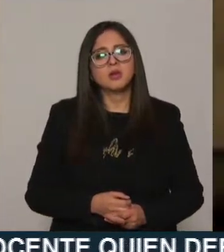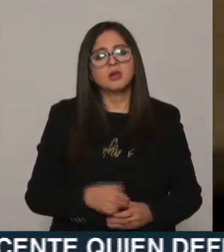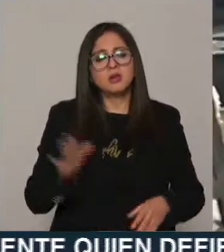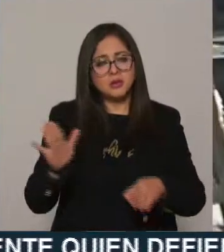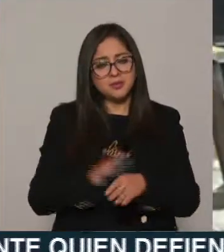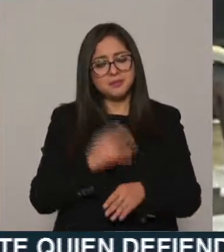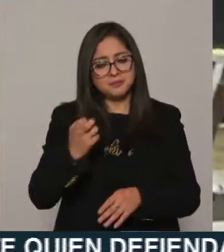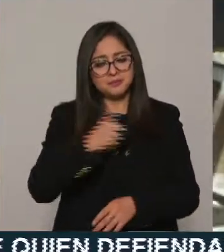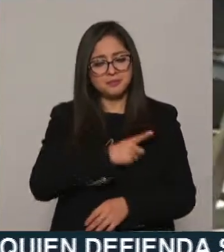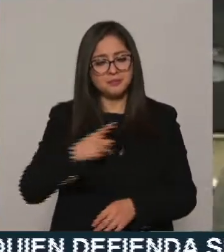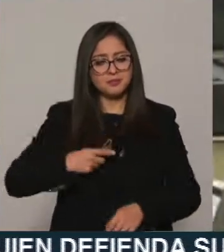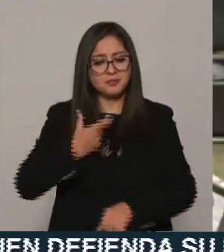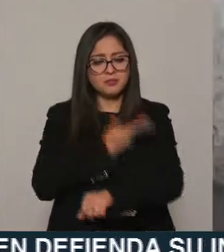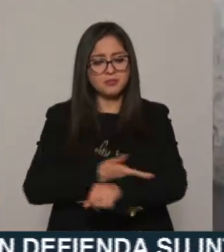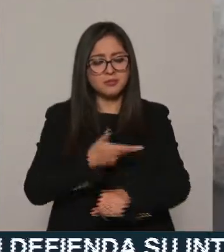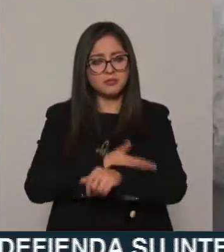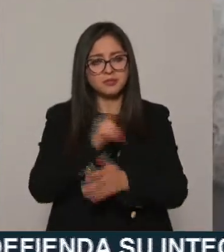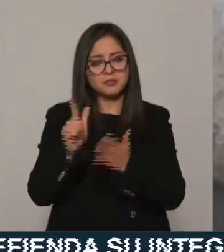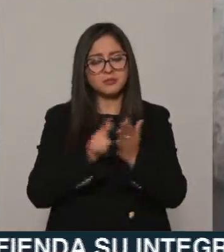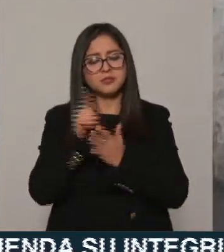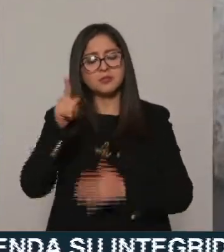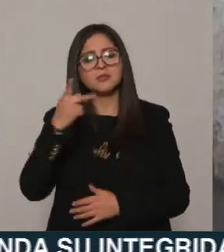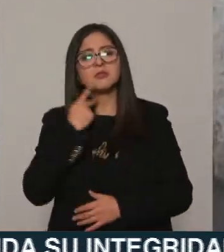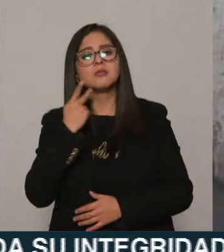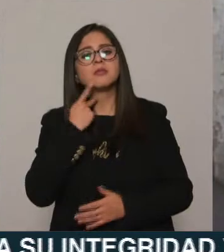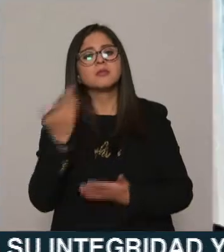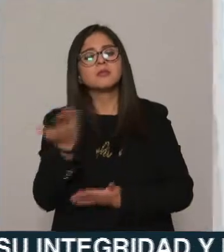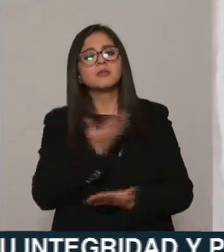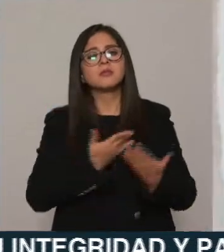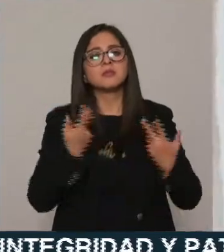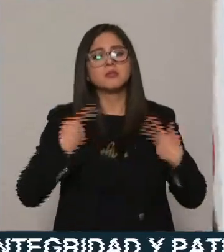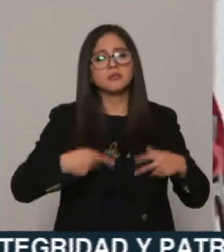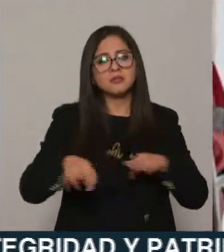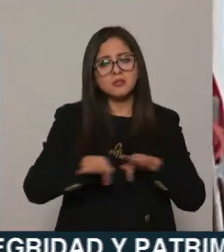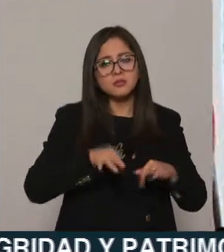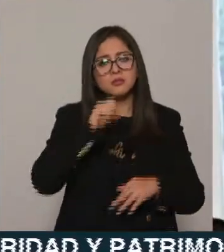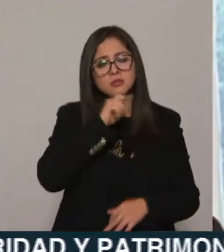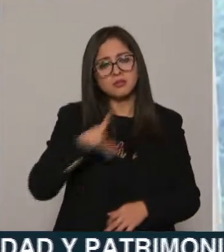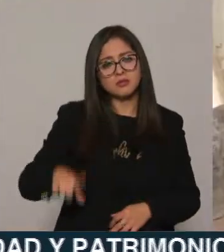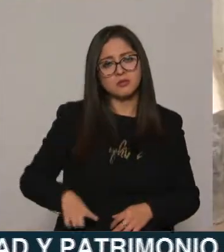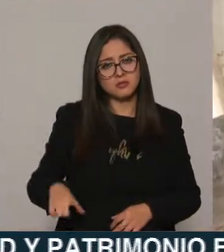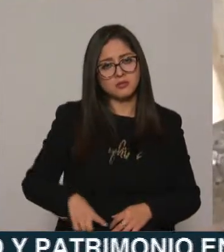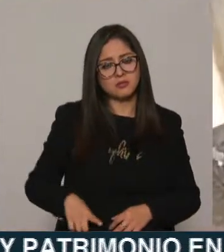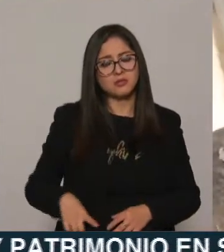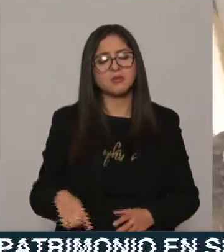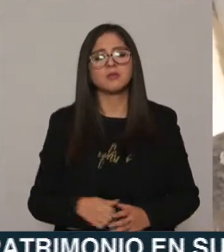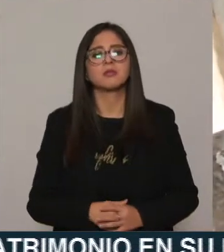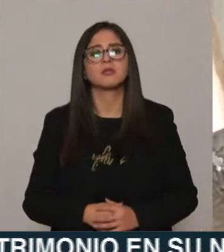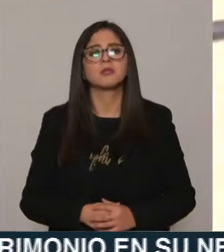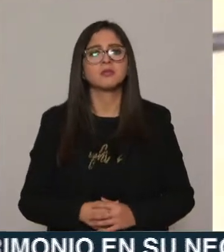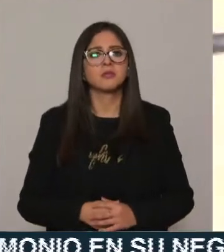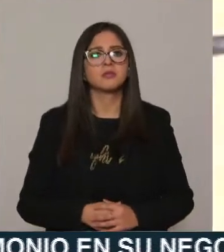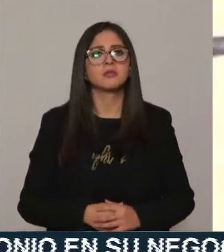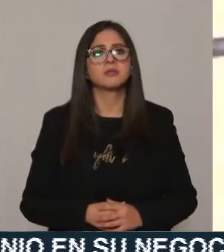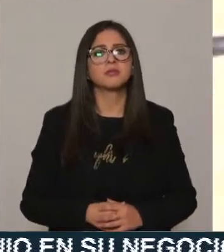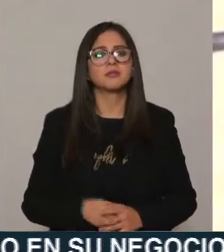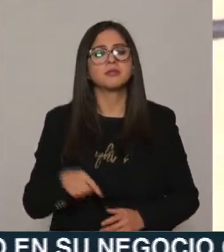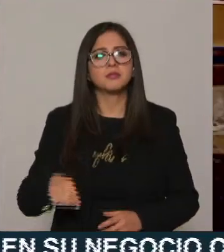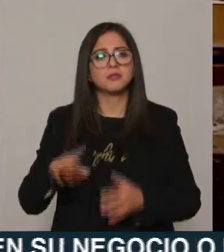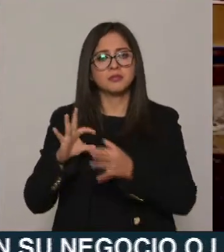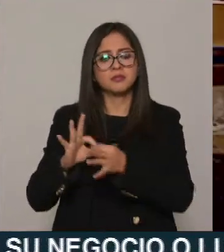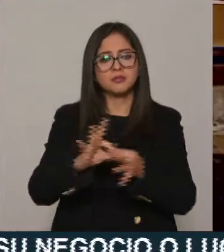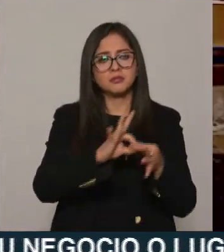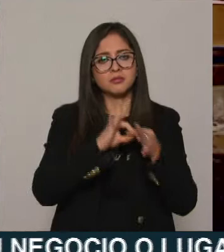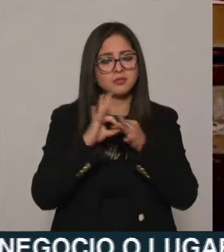políticas públicas y el diálogo entre sector productivo, trabajadores y gobierno. Cuando hay unidad en propósito, dicho diálogo entre